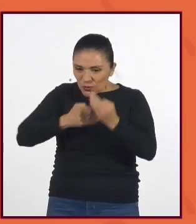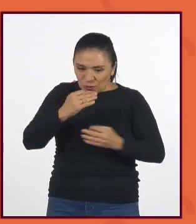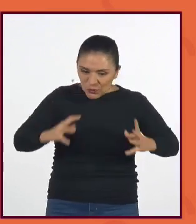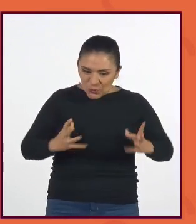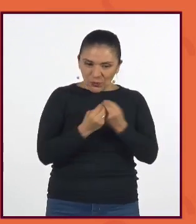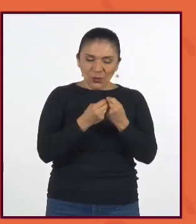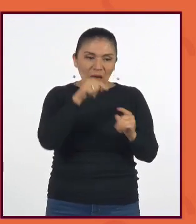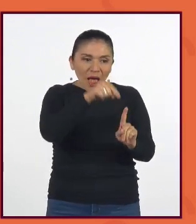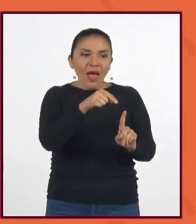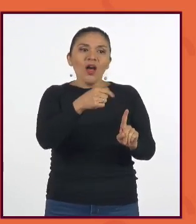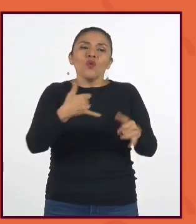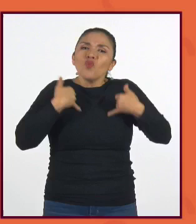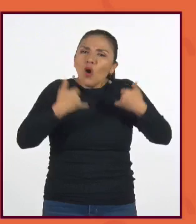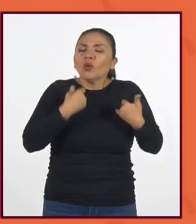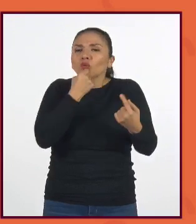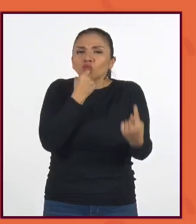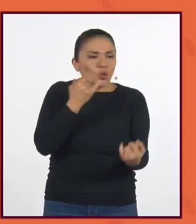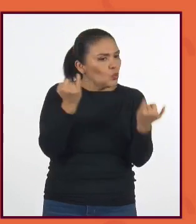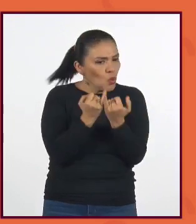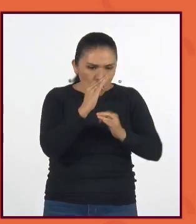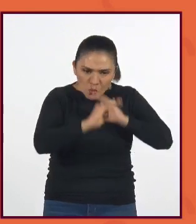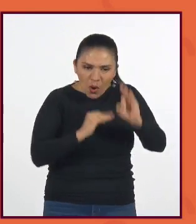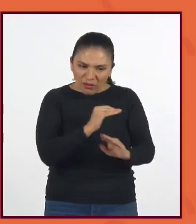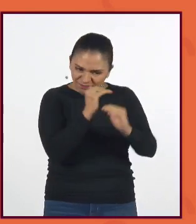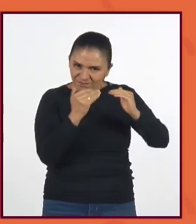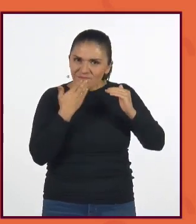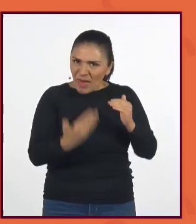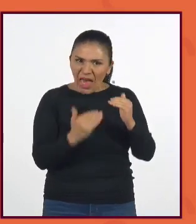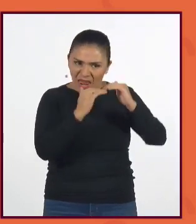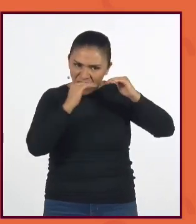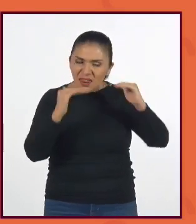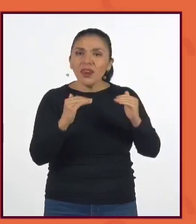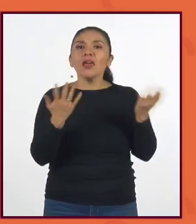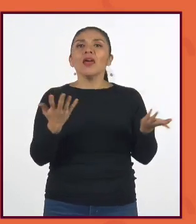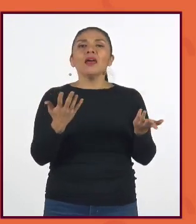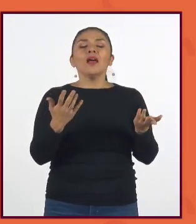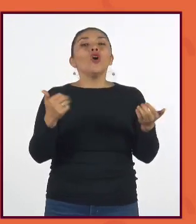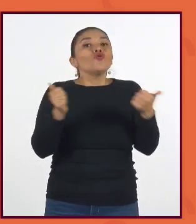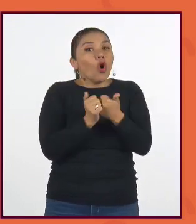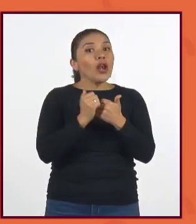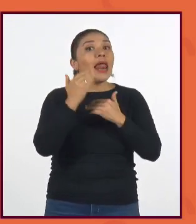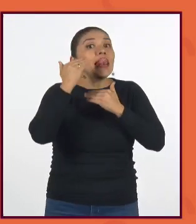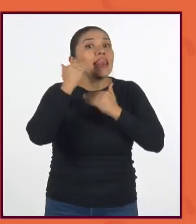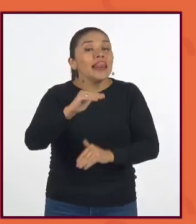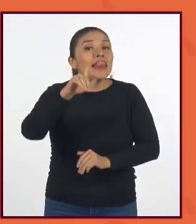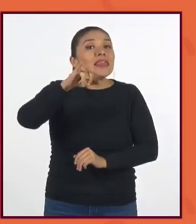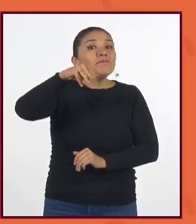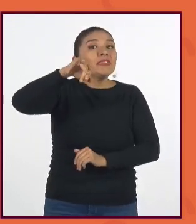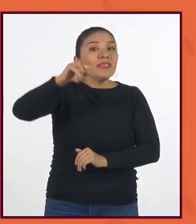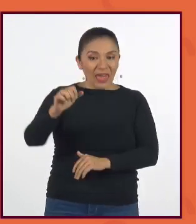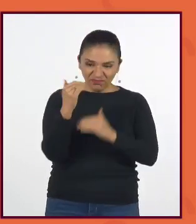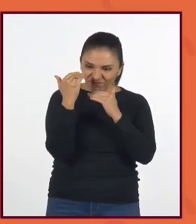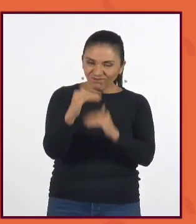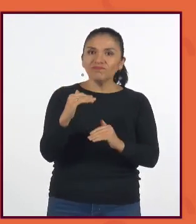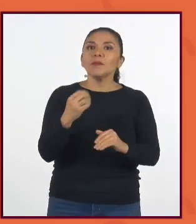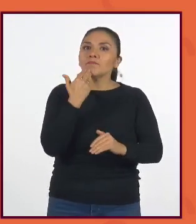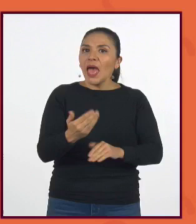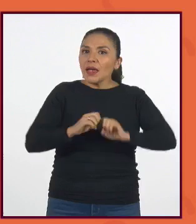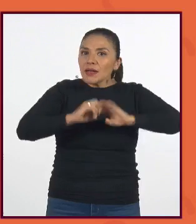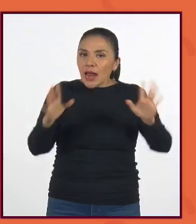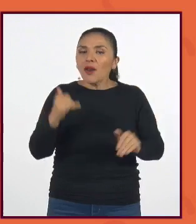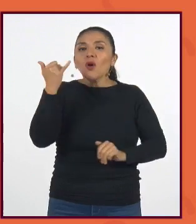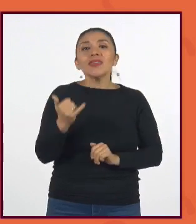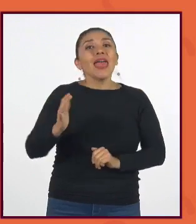niño, niña o adolescente, los límites claros, pasar tiempo de calidad. Cada vez es más difícil pasar